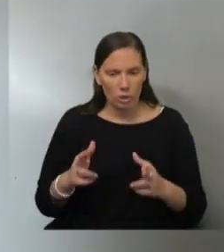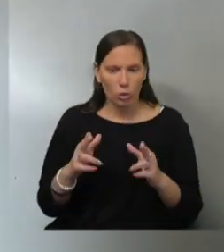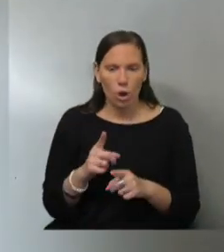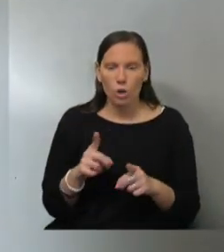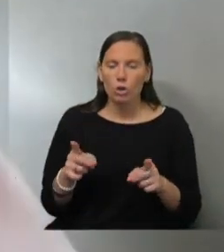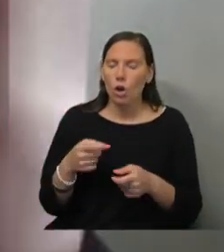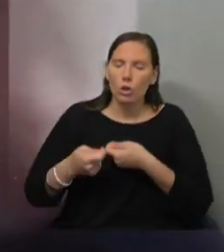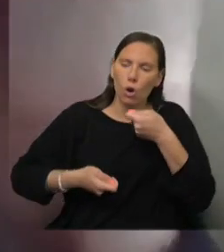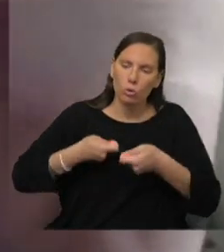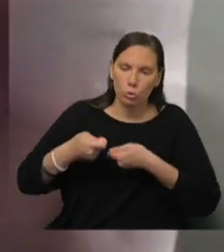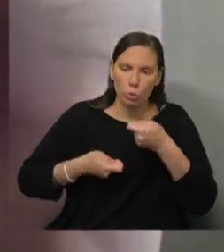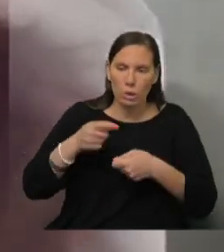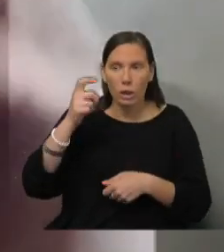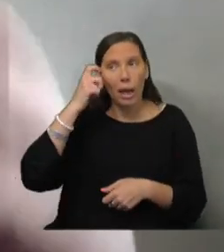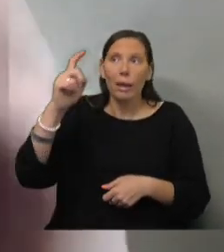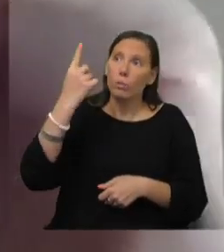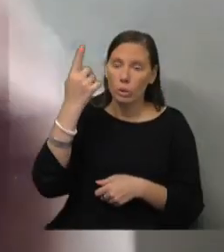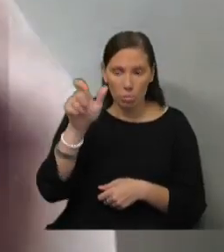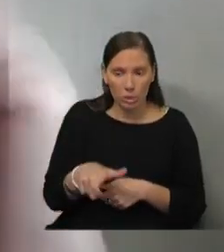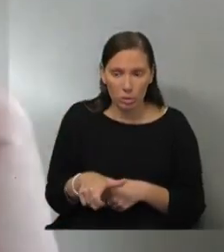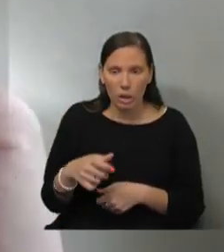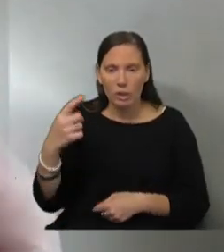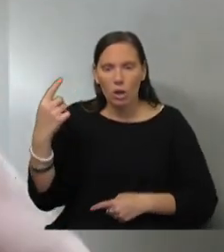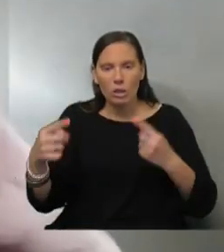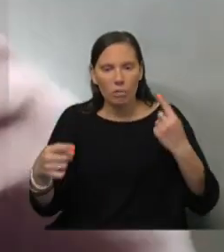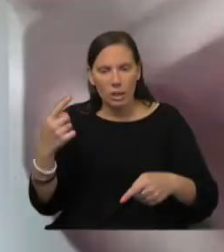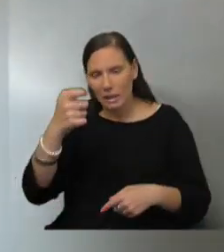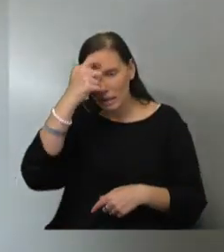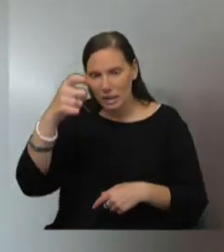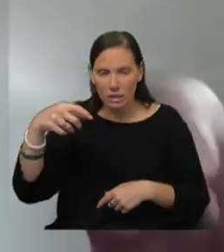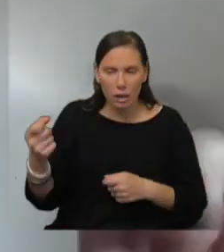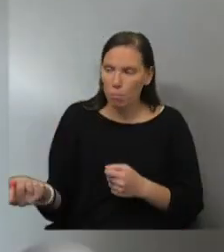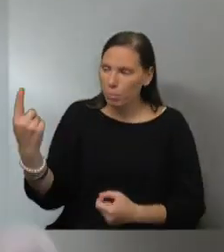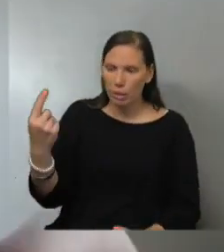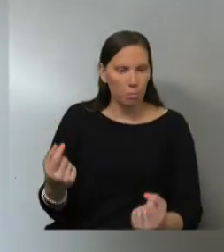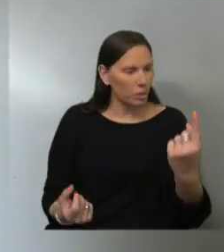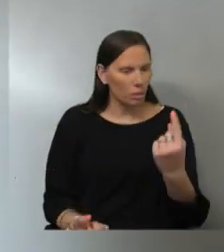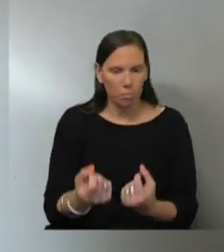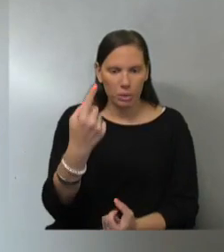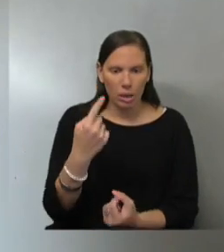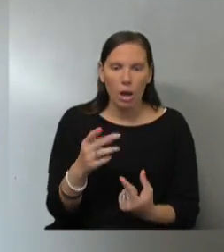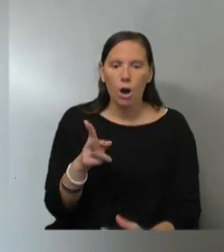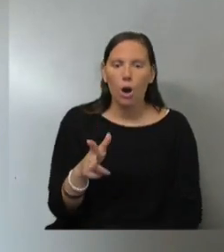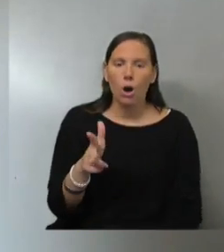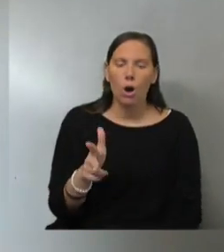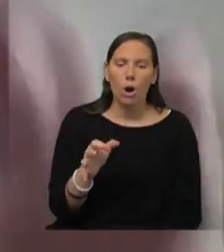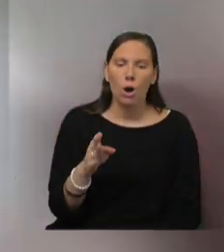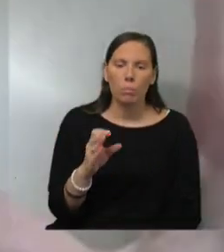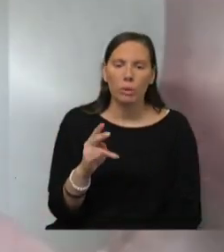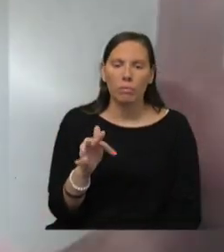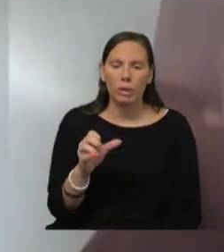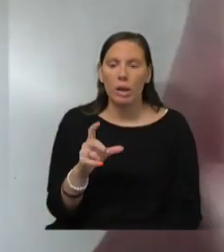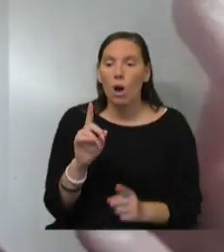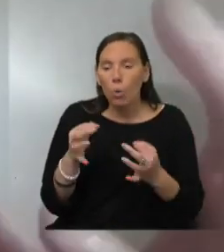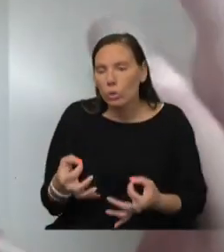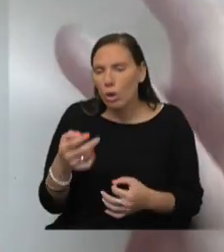van construyendo porque a alguien se le ocurre sino que aparecen en diferentes lugares de la ciencia y no es casualidad que hop es un físico claro o sea viene del